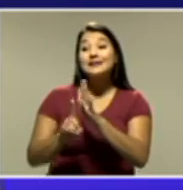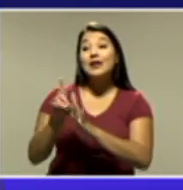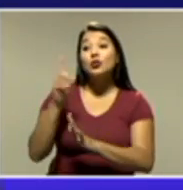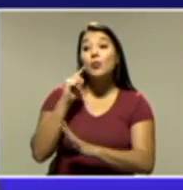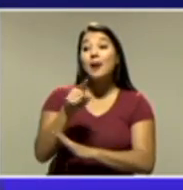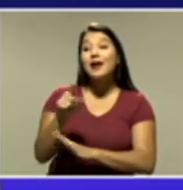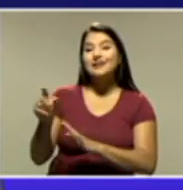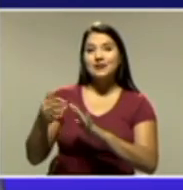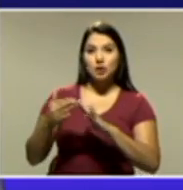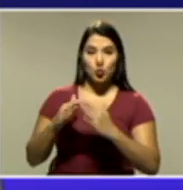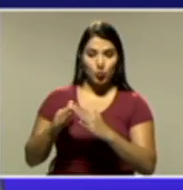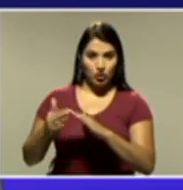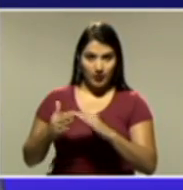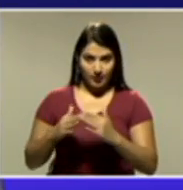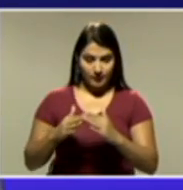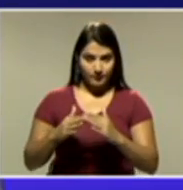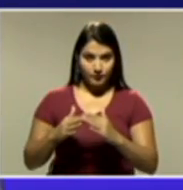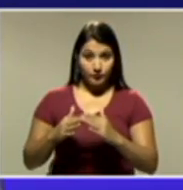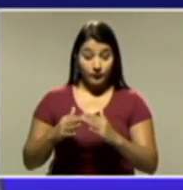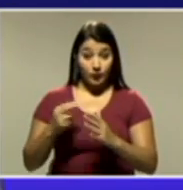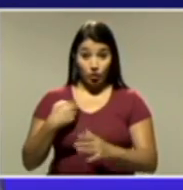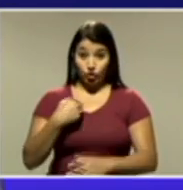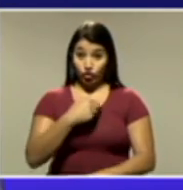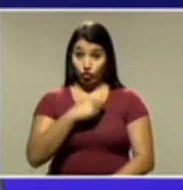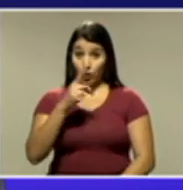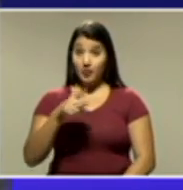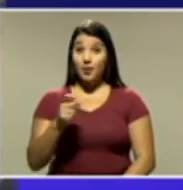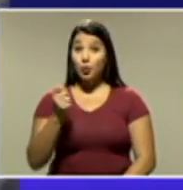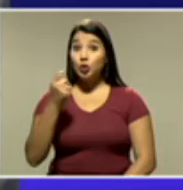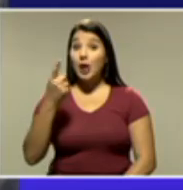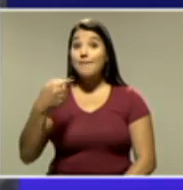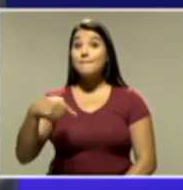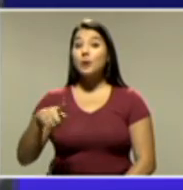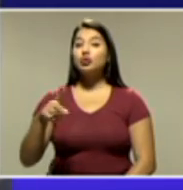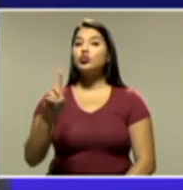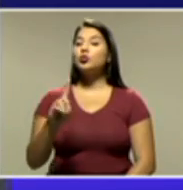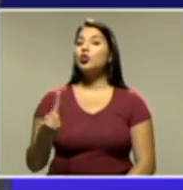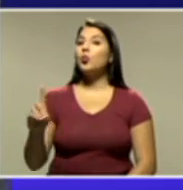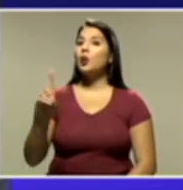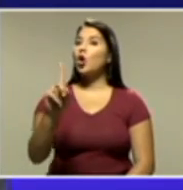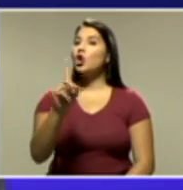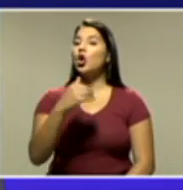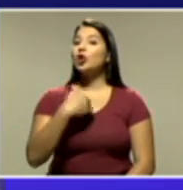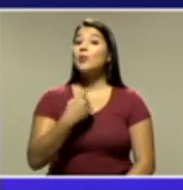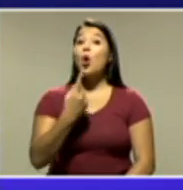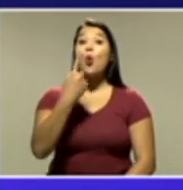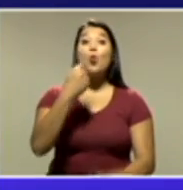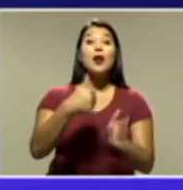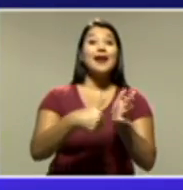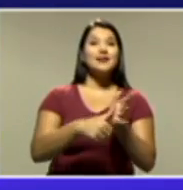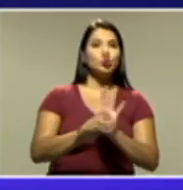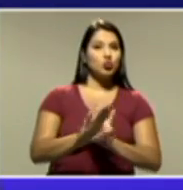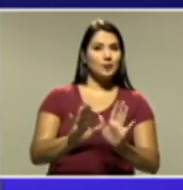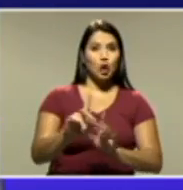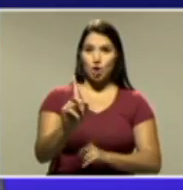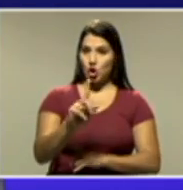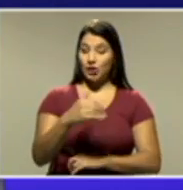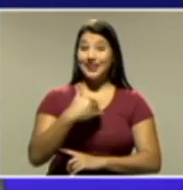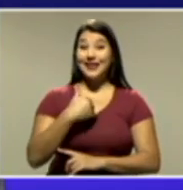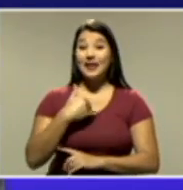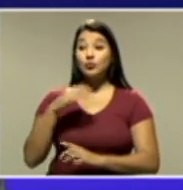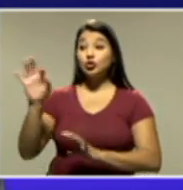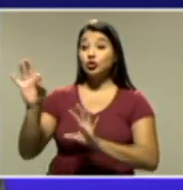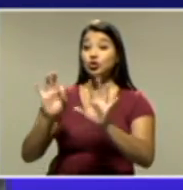en todo el país. Tenemos que entender que el próximo domingo no tenemos una elección, tenemos 82.